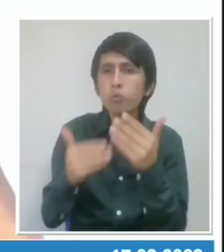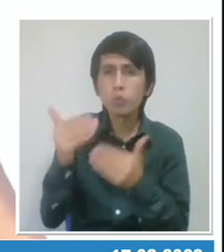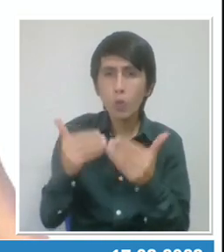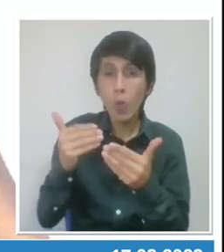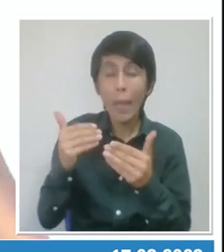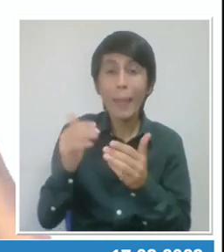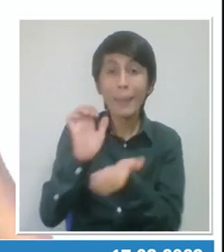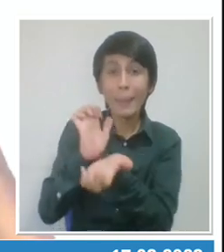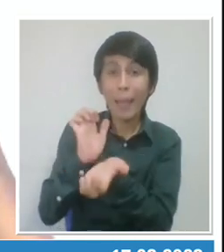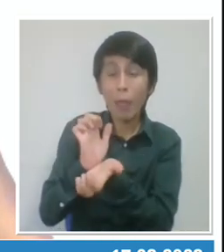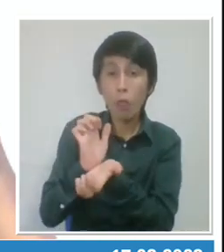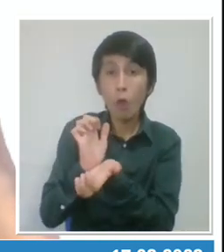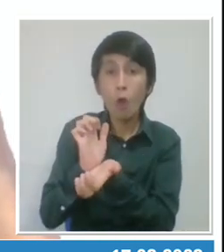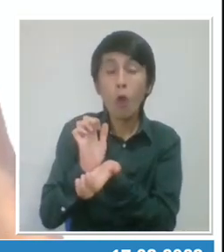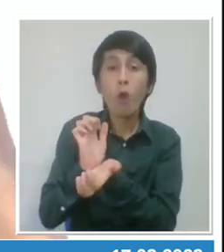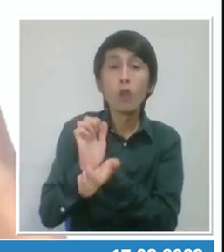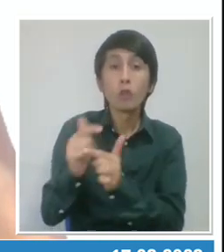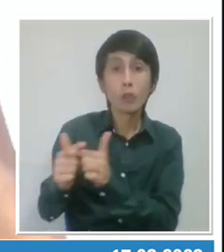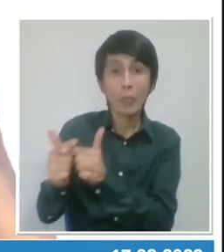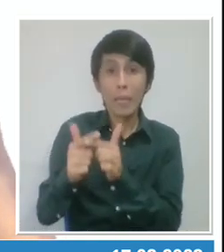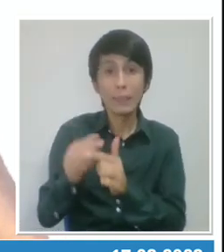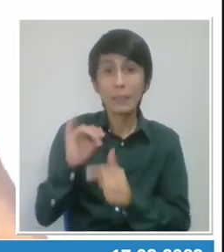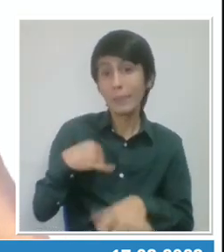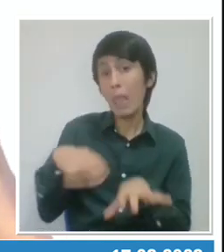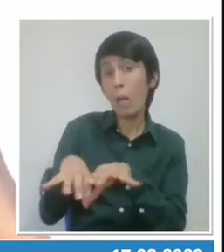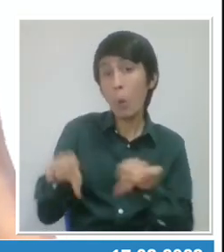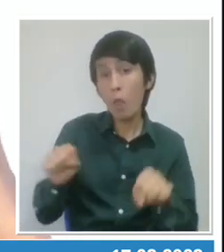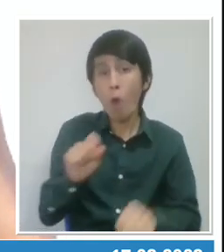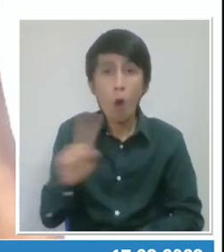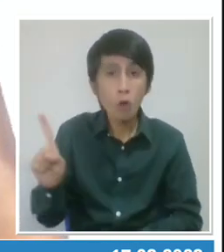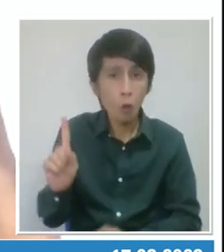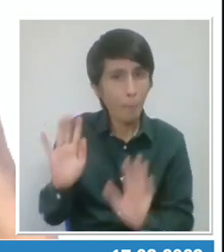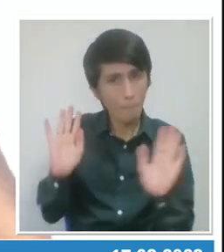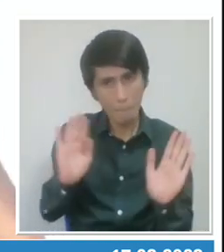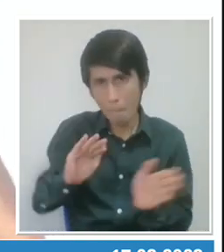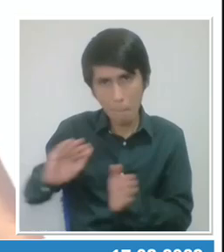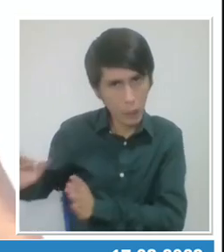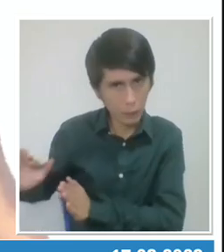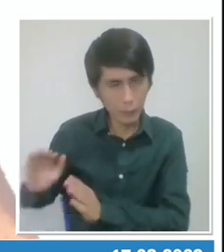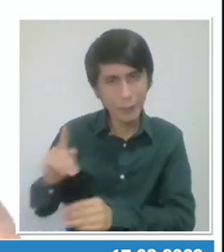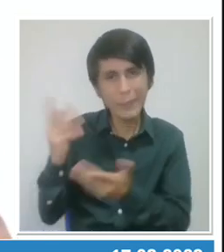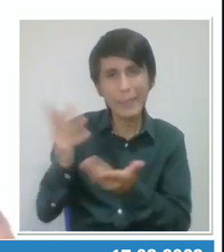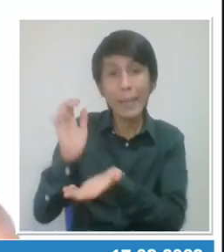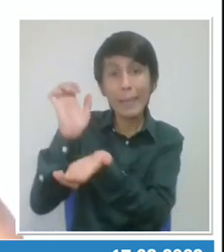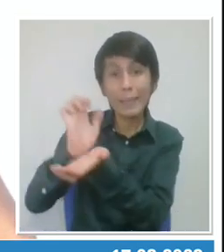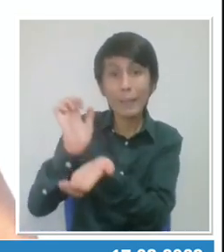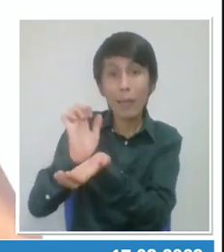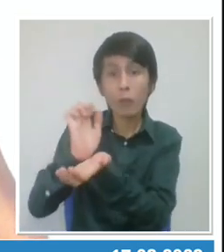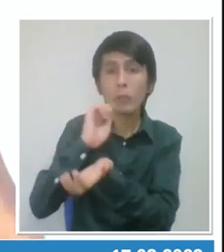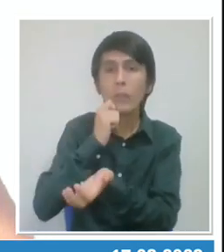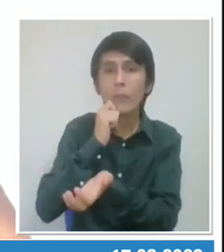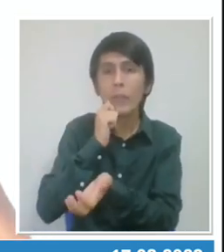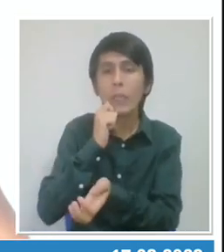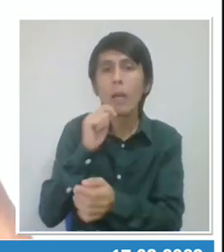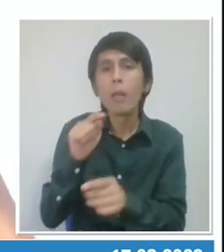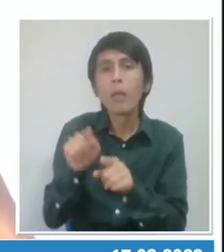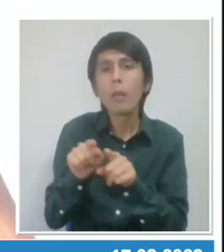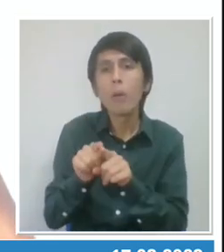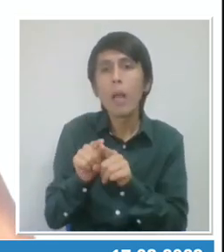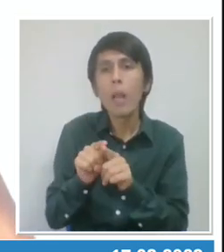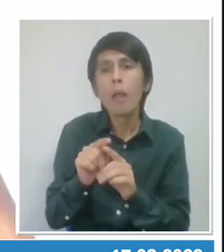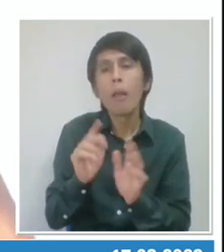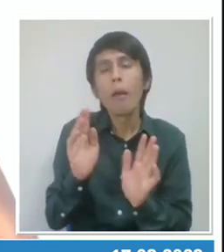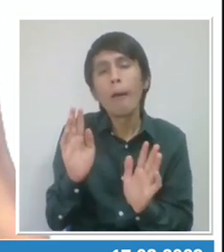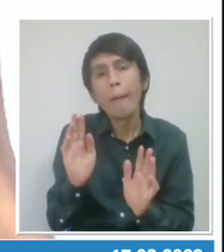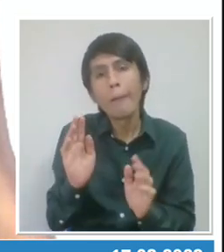comparta a uno o no, lo propio es que el Estado deja ser un mal menor. O sea, se cambia la visión sobre el